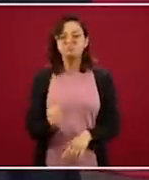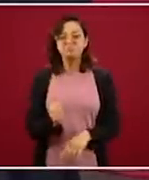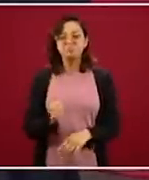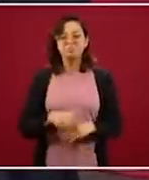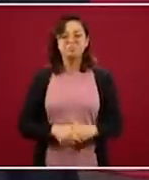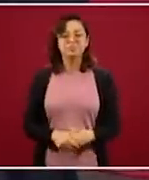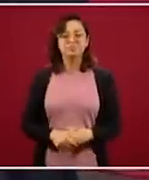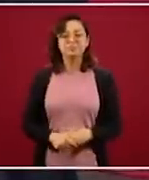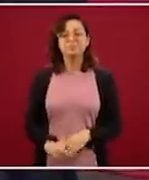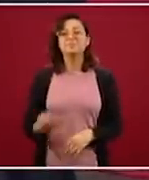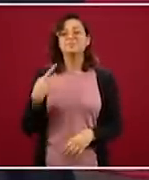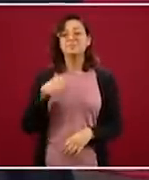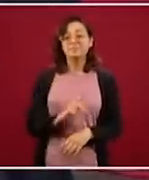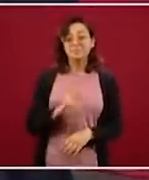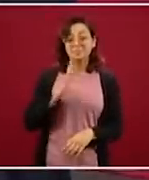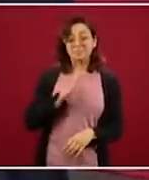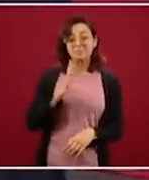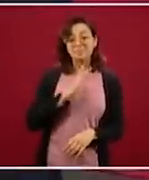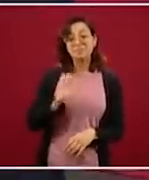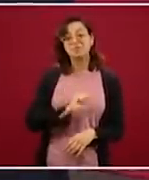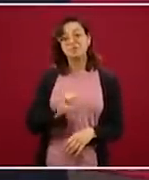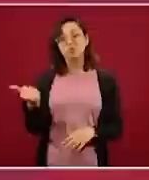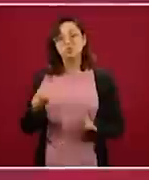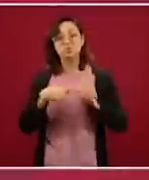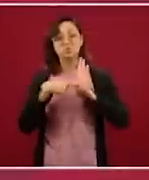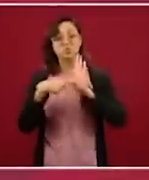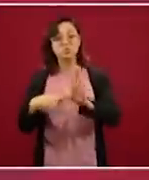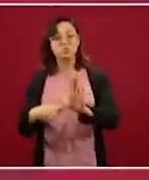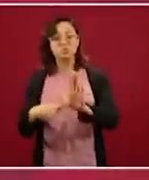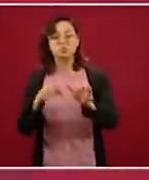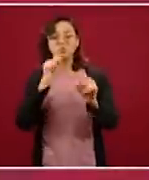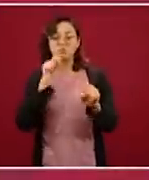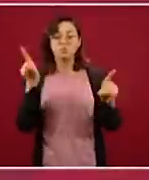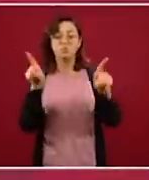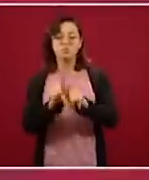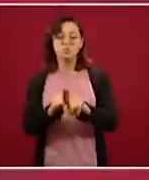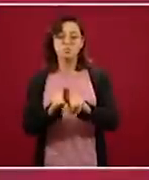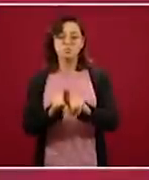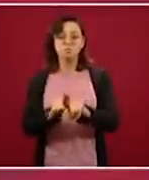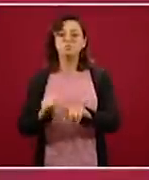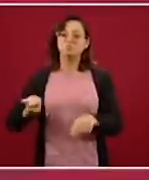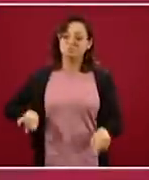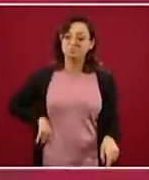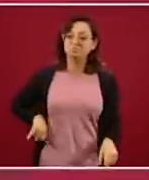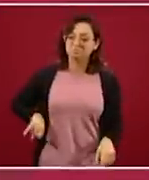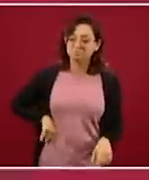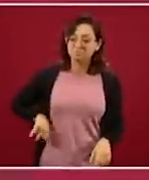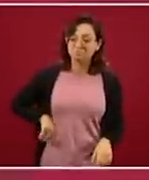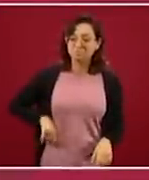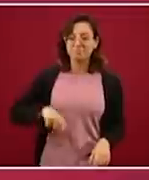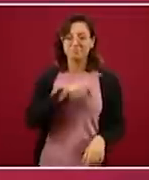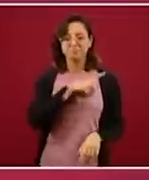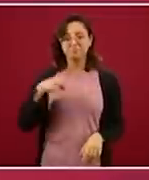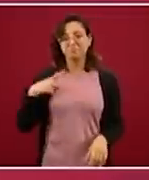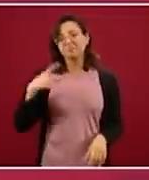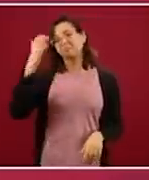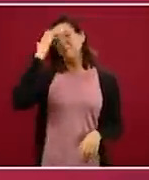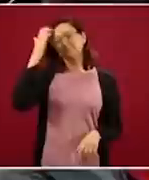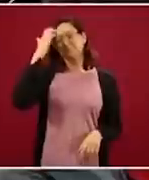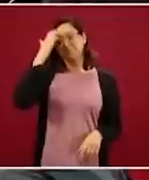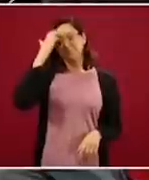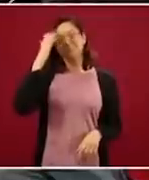otra referencia a eso que es interesante que se conozca,